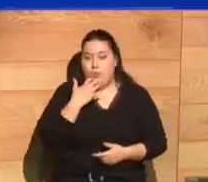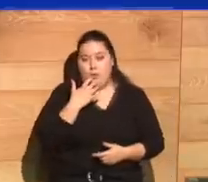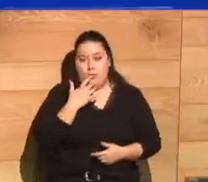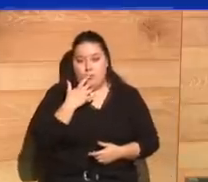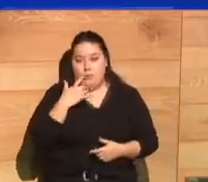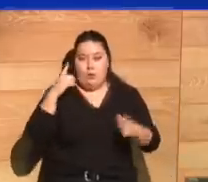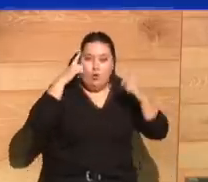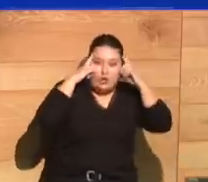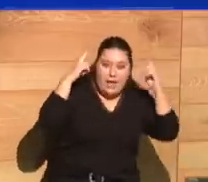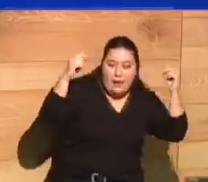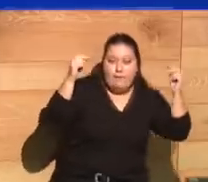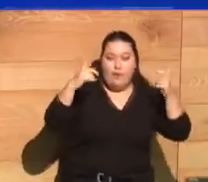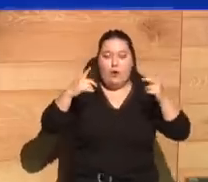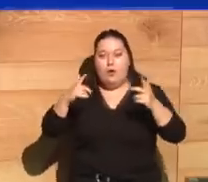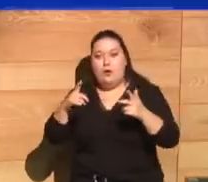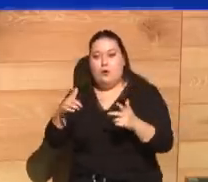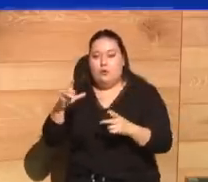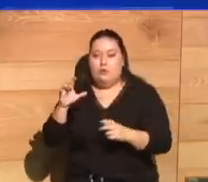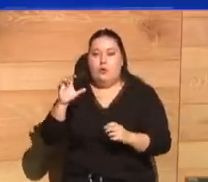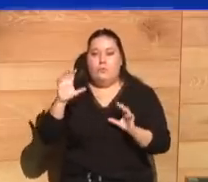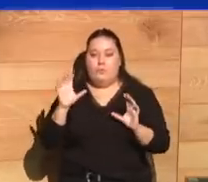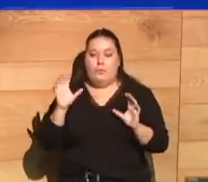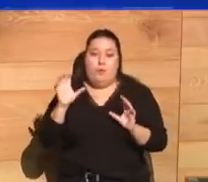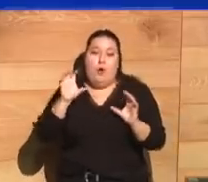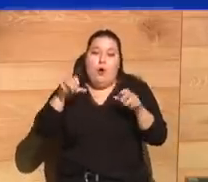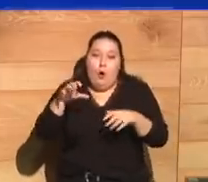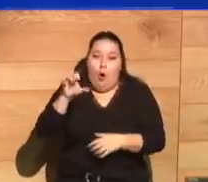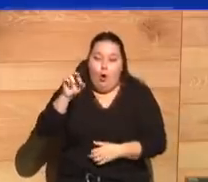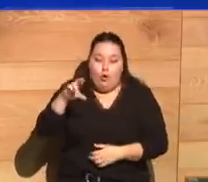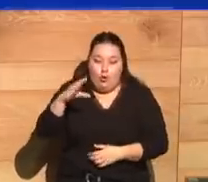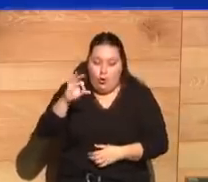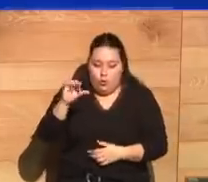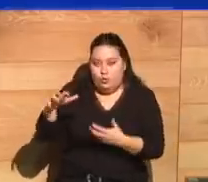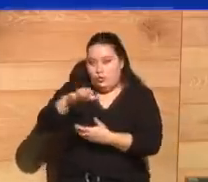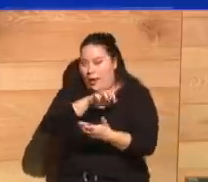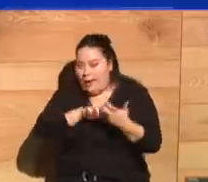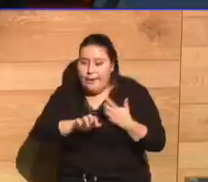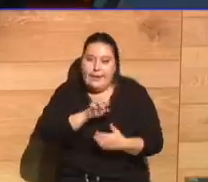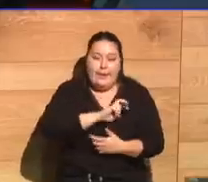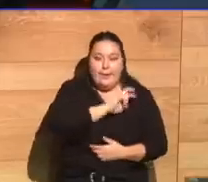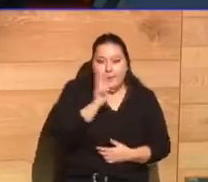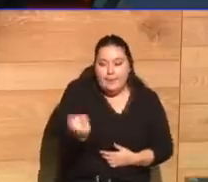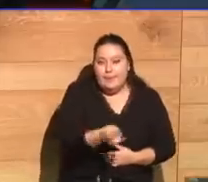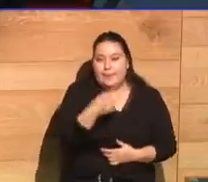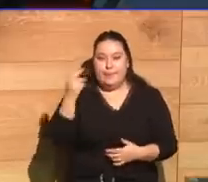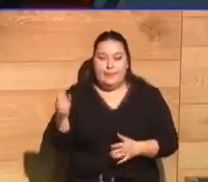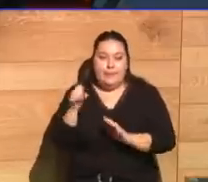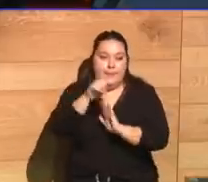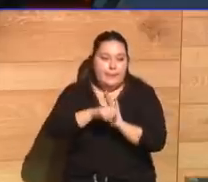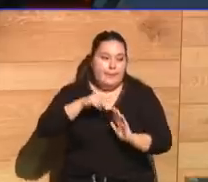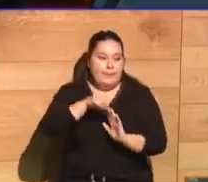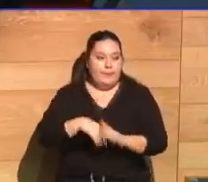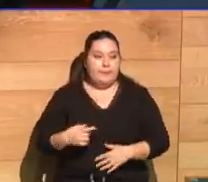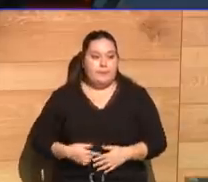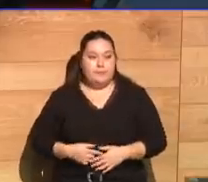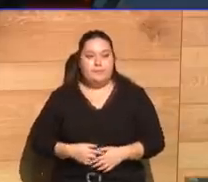que se lió. Y eso en media hora, eso lo pilla eso. Peter Jackson y te hace una tetralogía en un minuto. Claro. Igual que puede ser